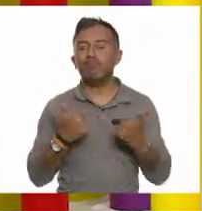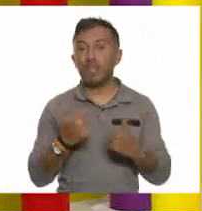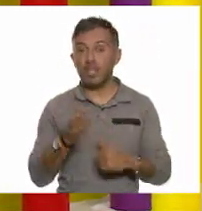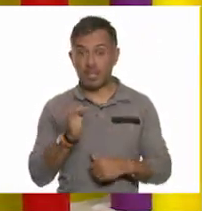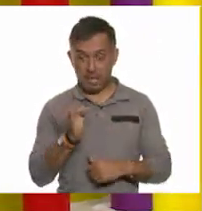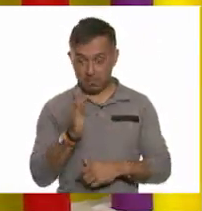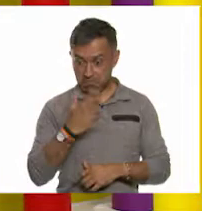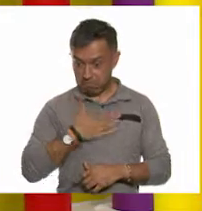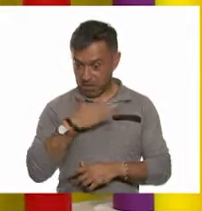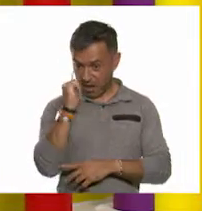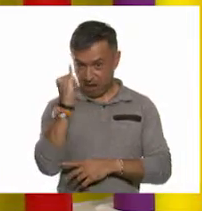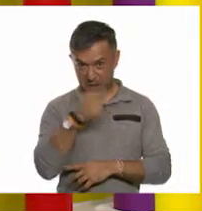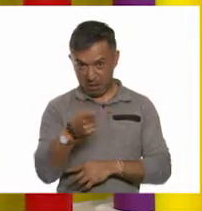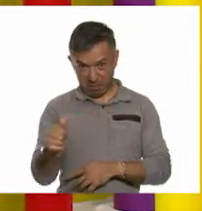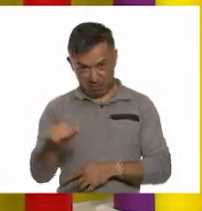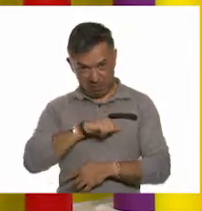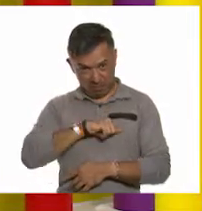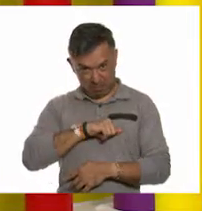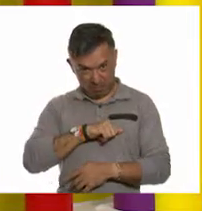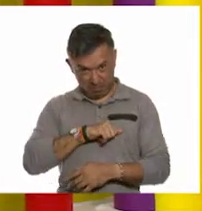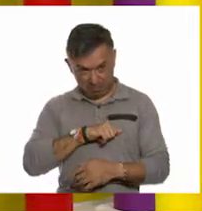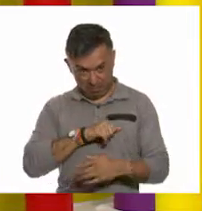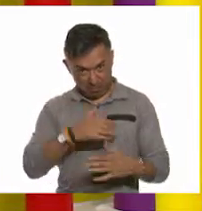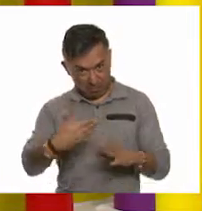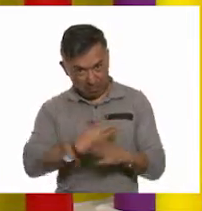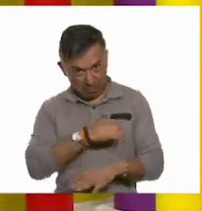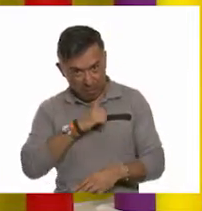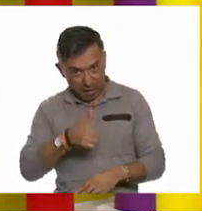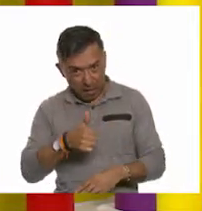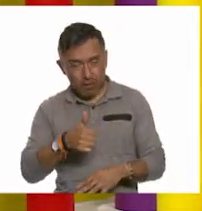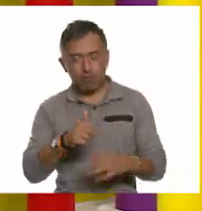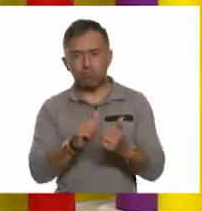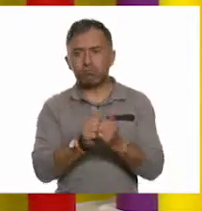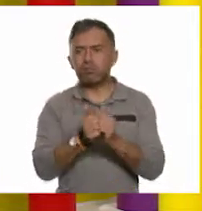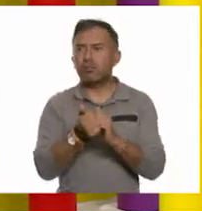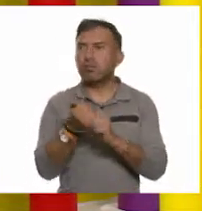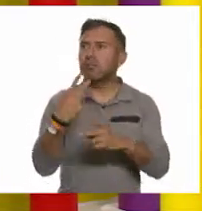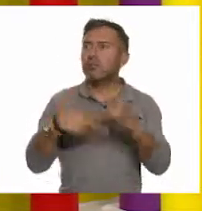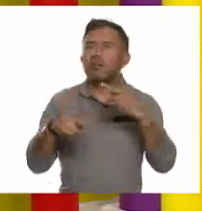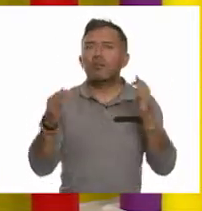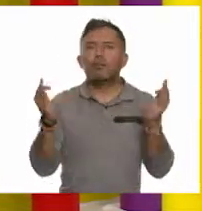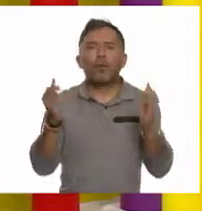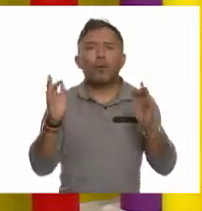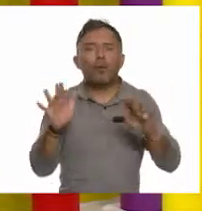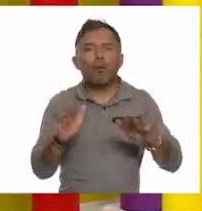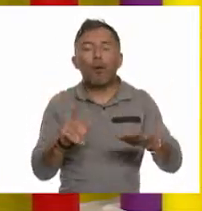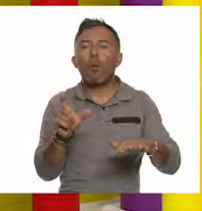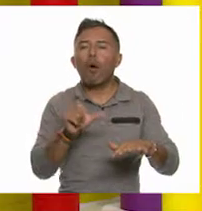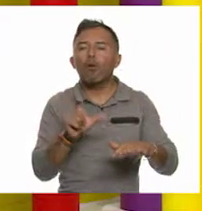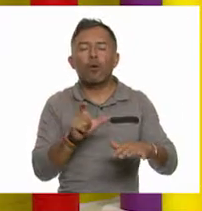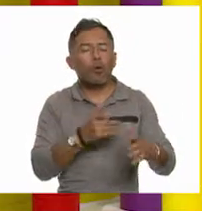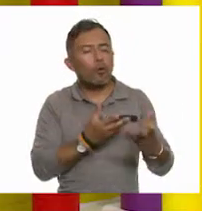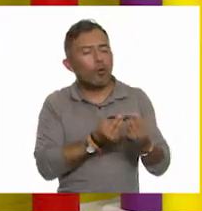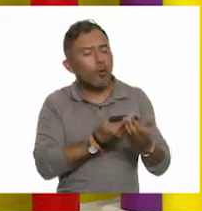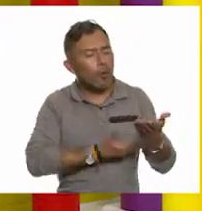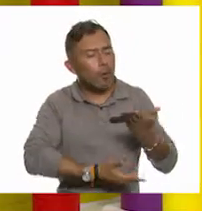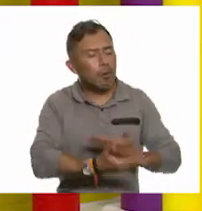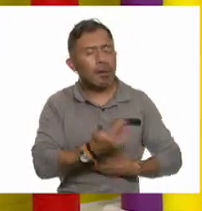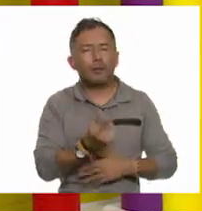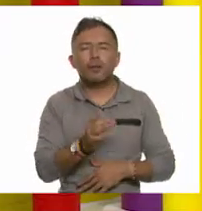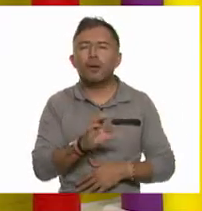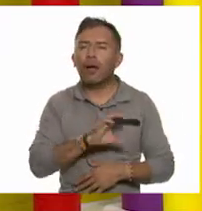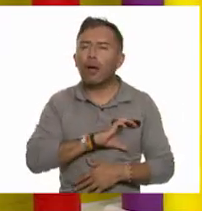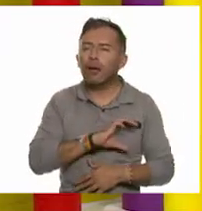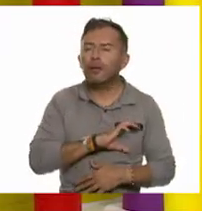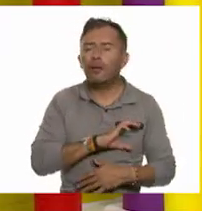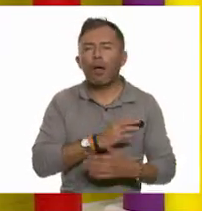compartía su jardín, el invierno venía a él. Entonces, cuando uno comparte y se abre al cariño y